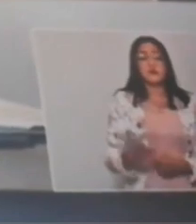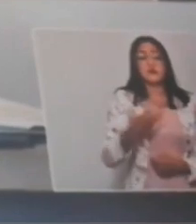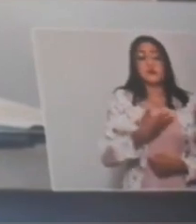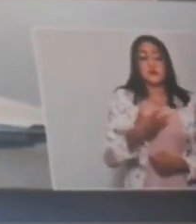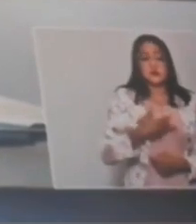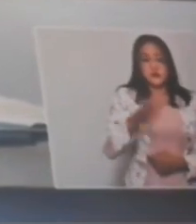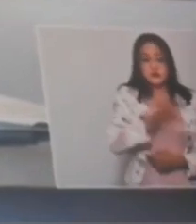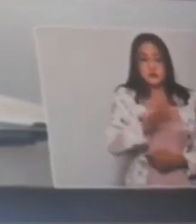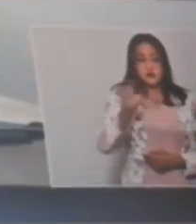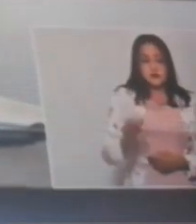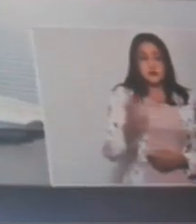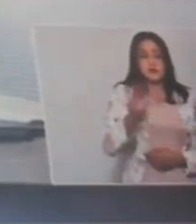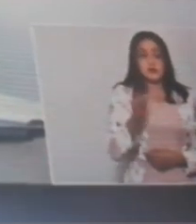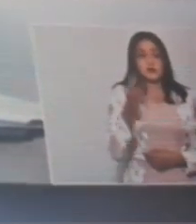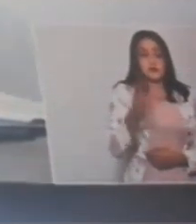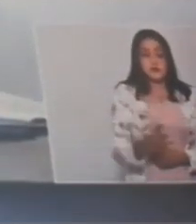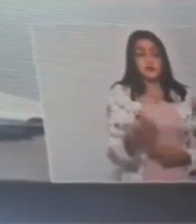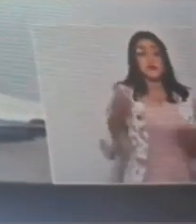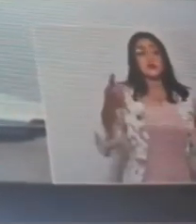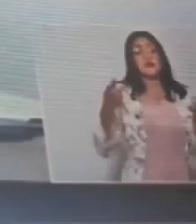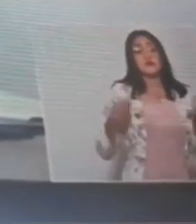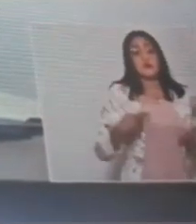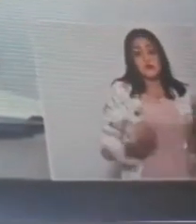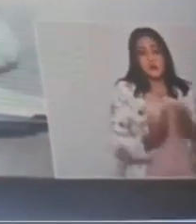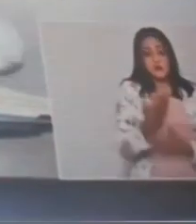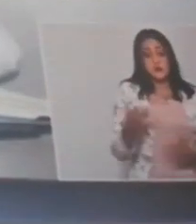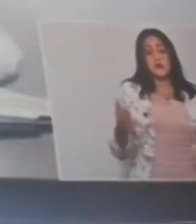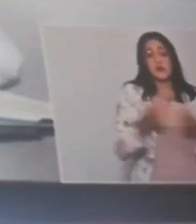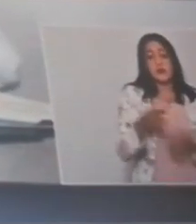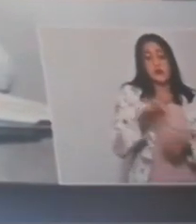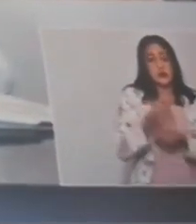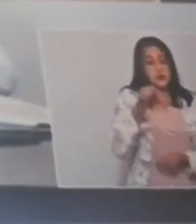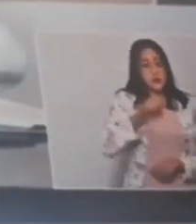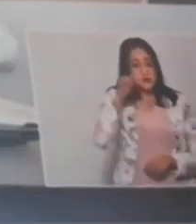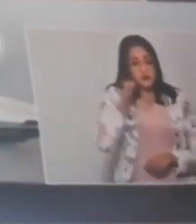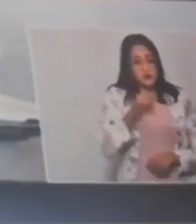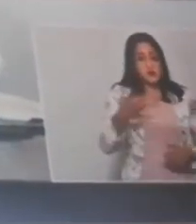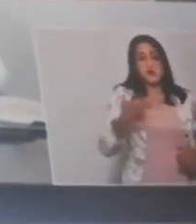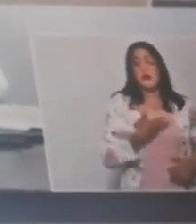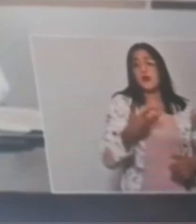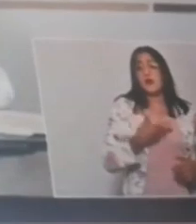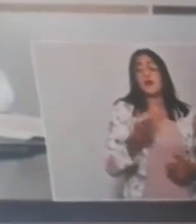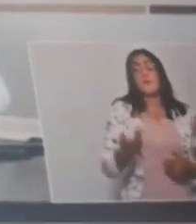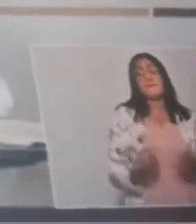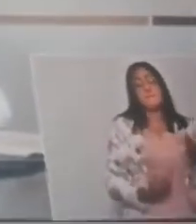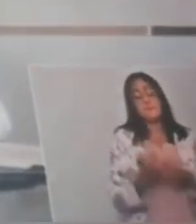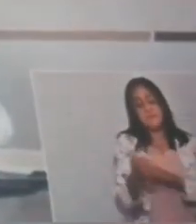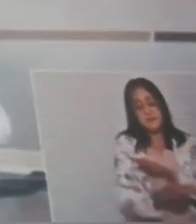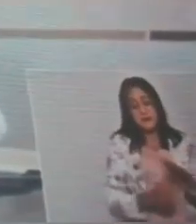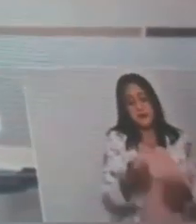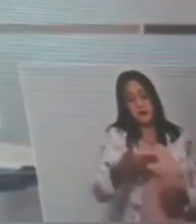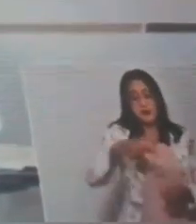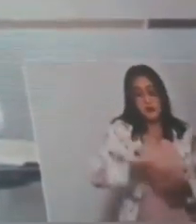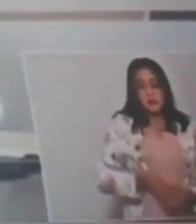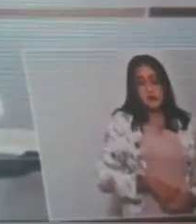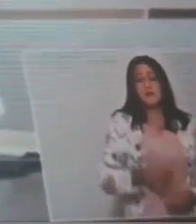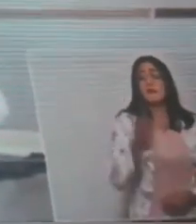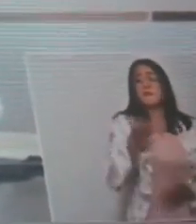teniendo 553 casos nuevos en comparación al día de ayer. Tenemos casos activos ambulatorios